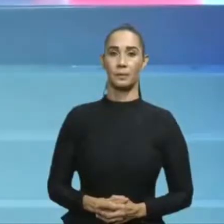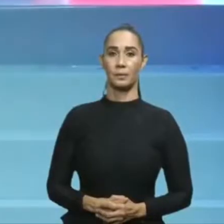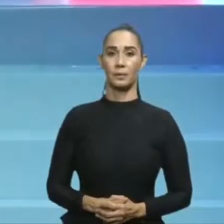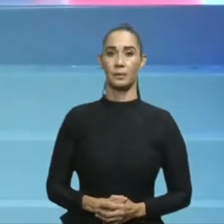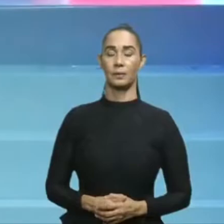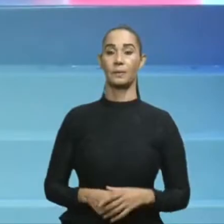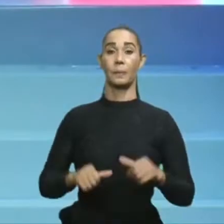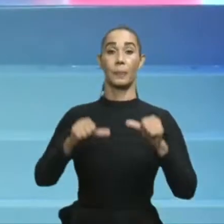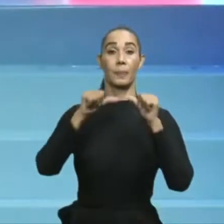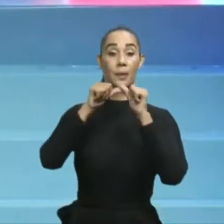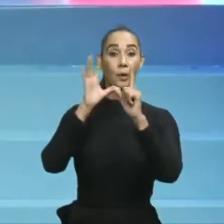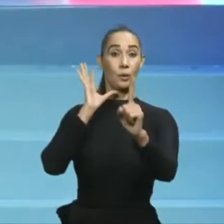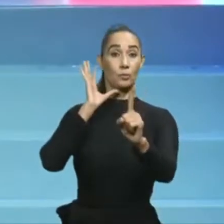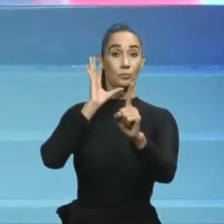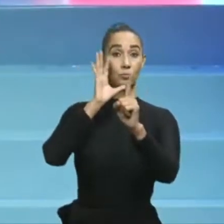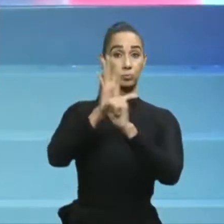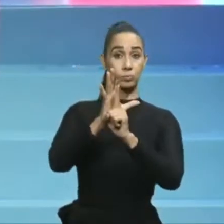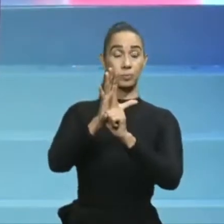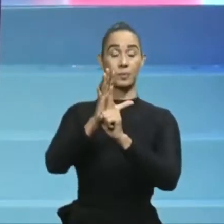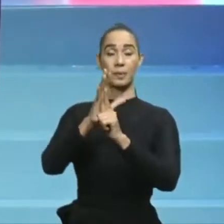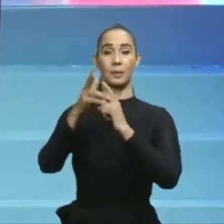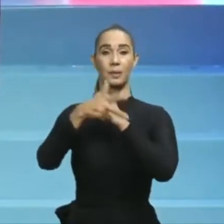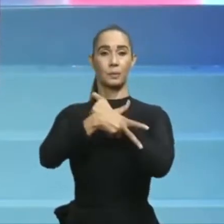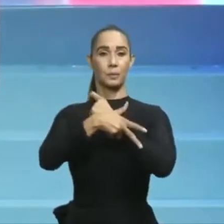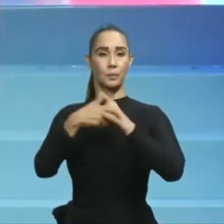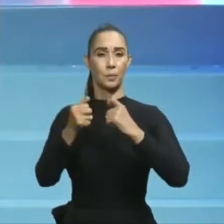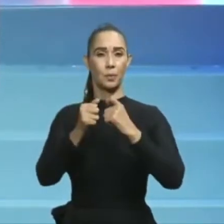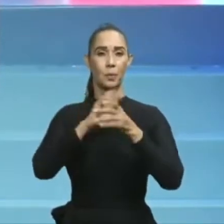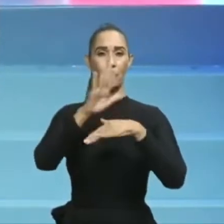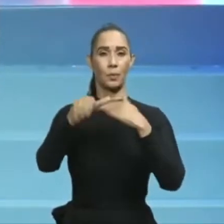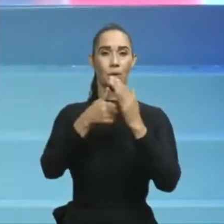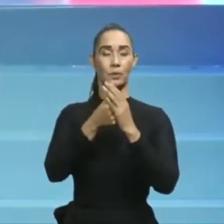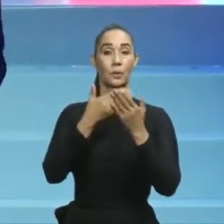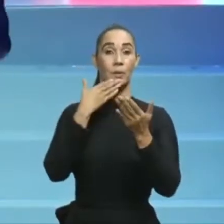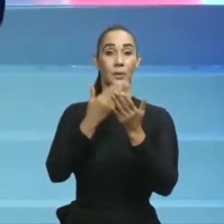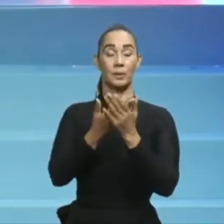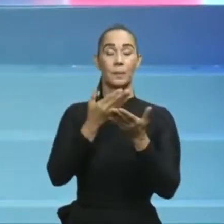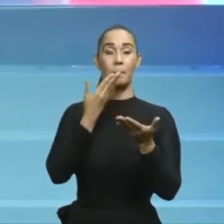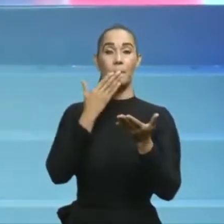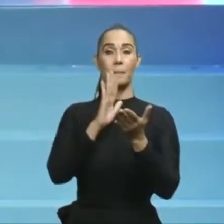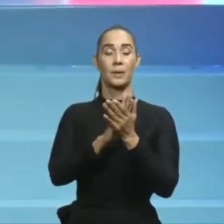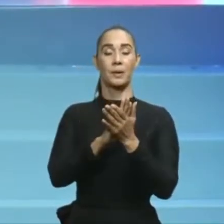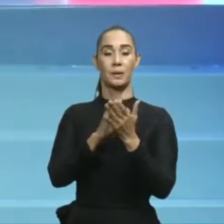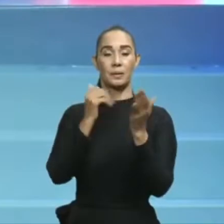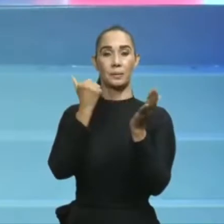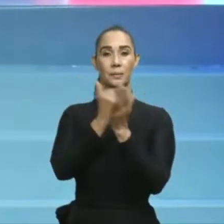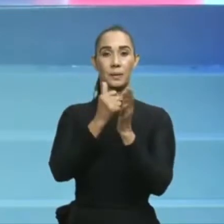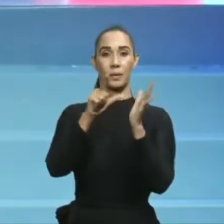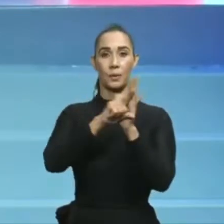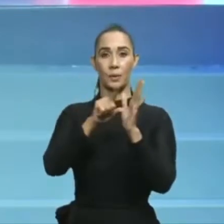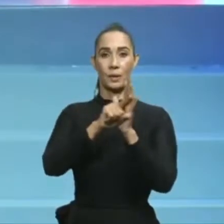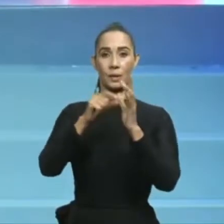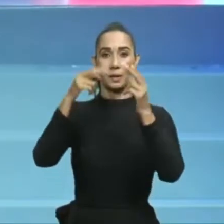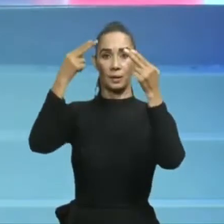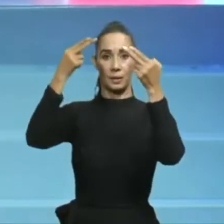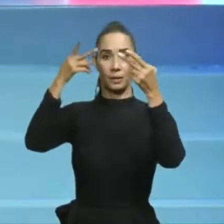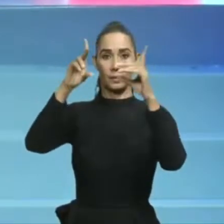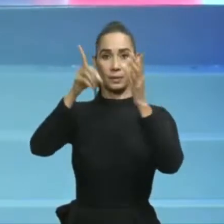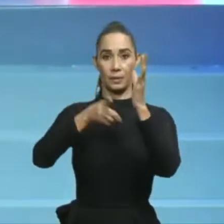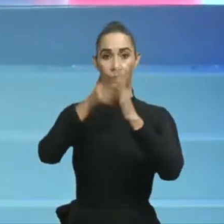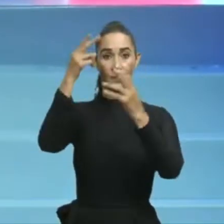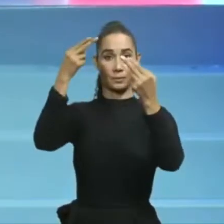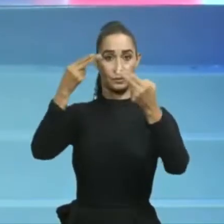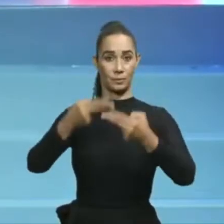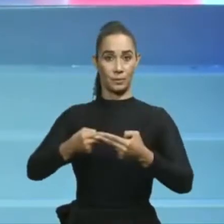estamos combatiendo la delincuencia con contundencia apegados a la ley ya los derechos humanos como